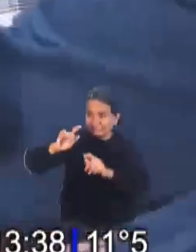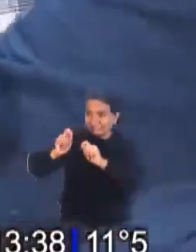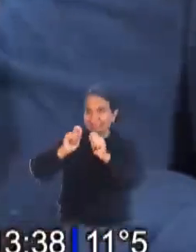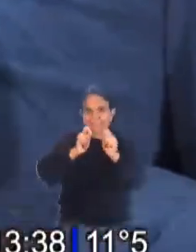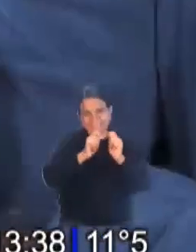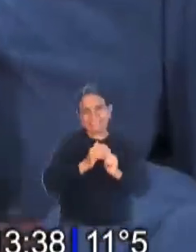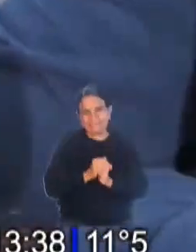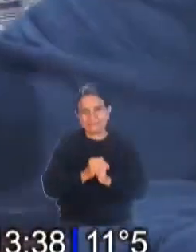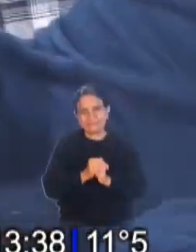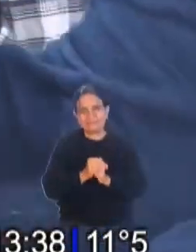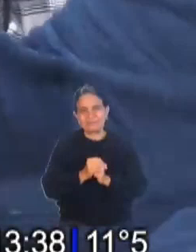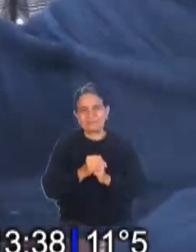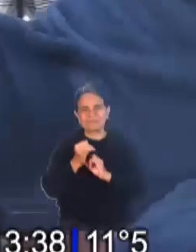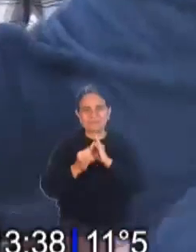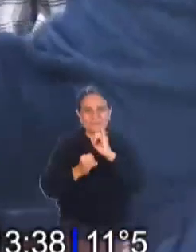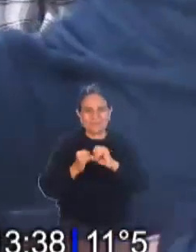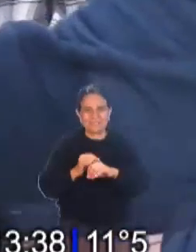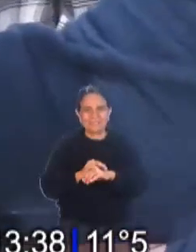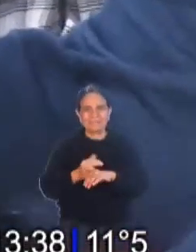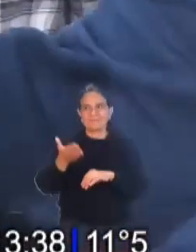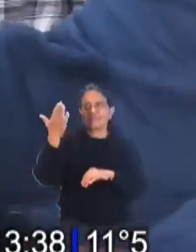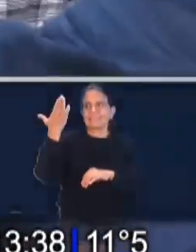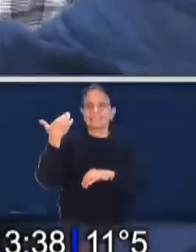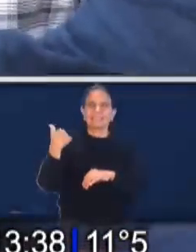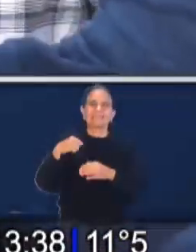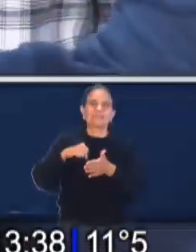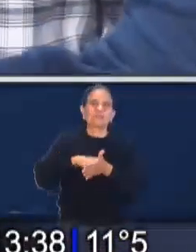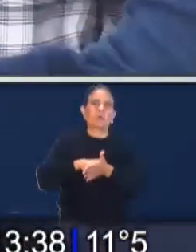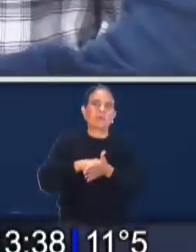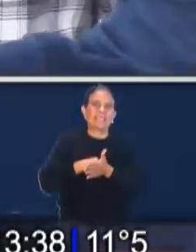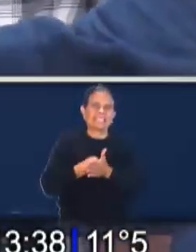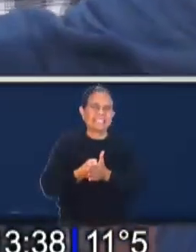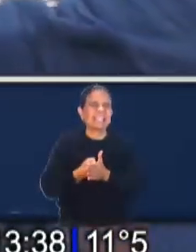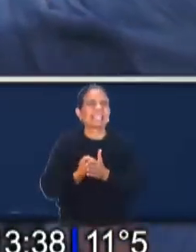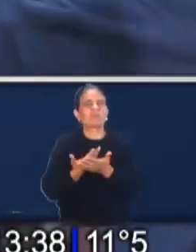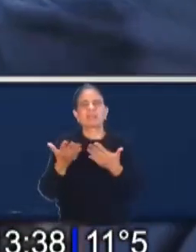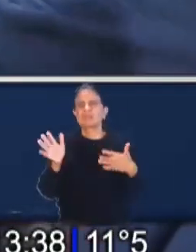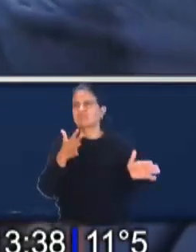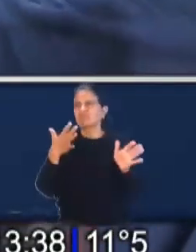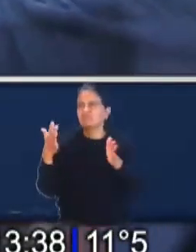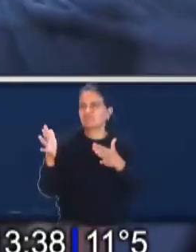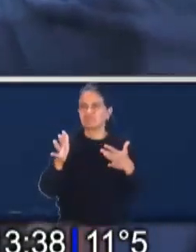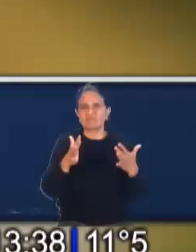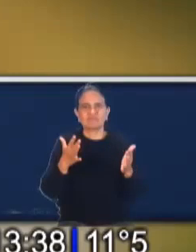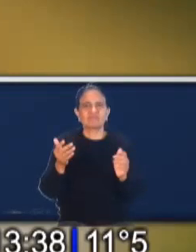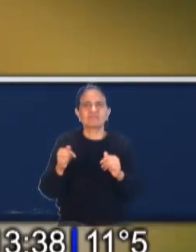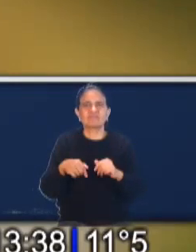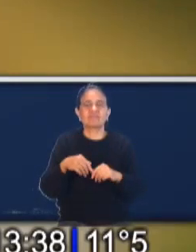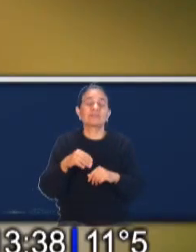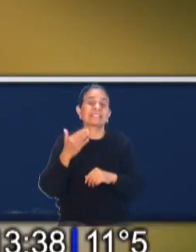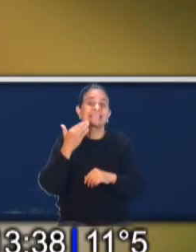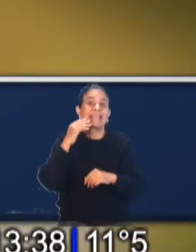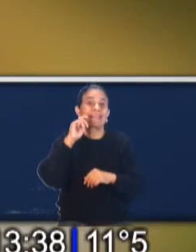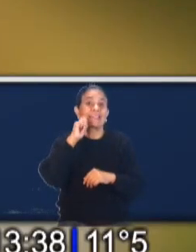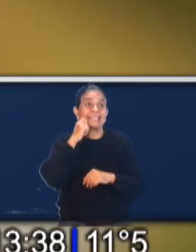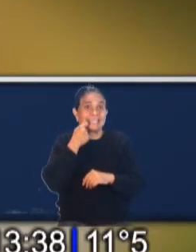La tuvimos que reprogramar porque hubo mucho viento, entonces la idea era poder disfrutar de una tarde linda, una tardecita noche,